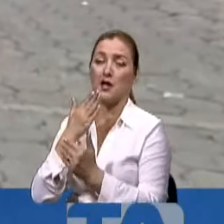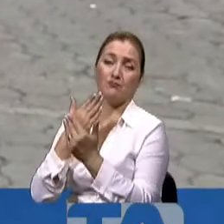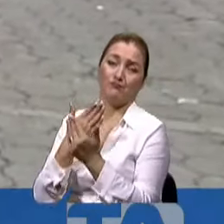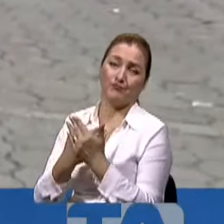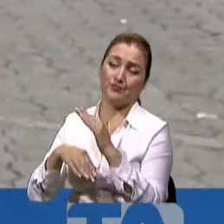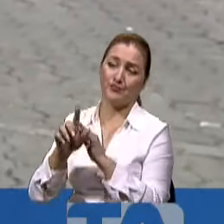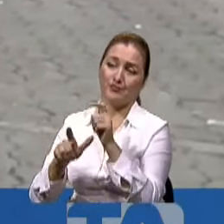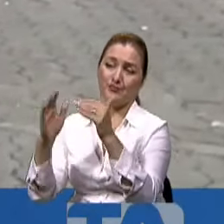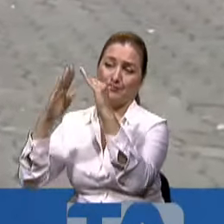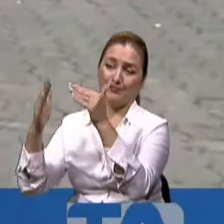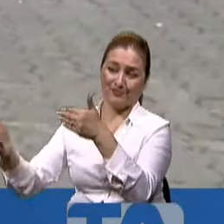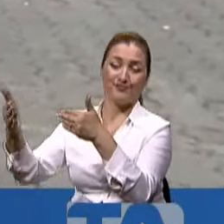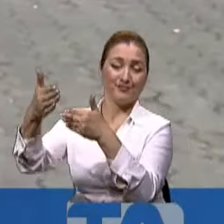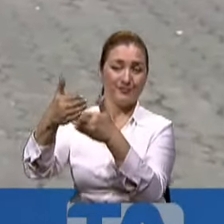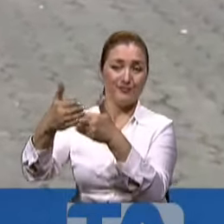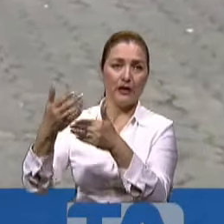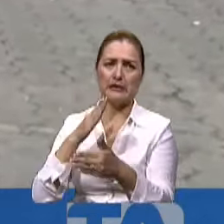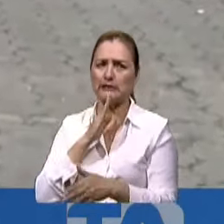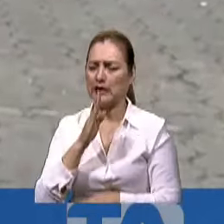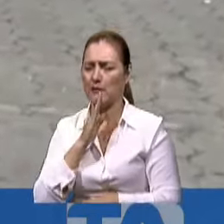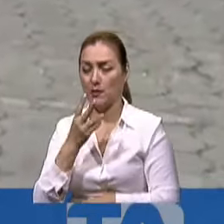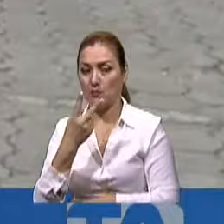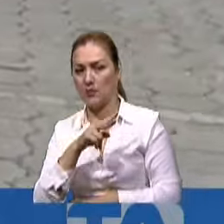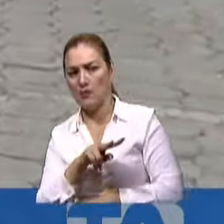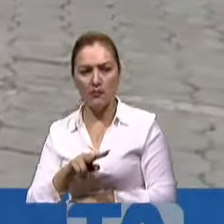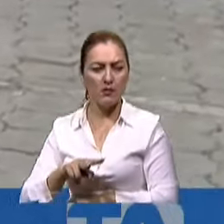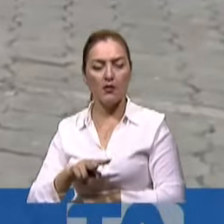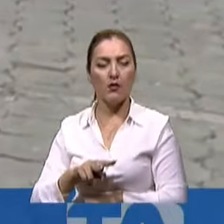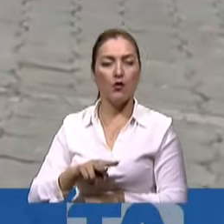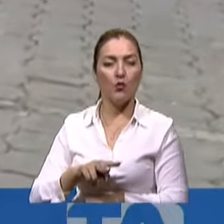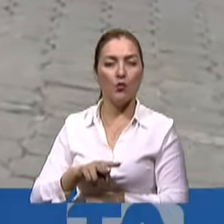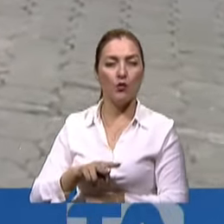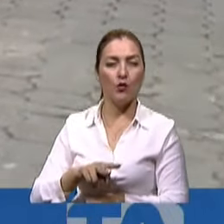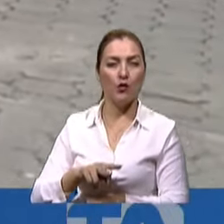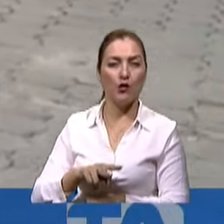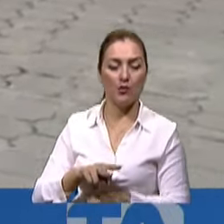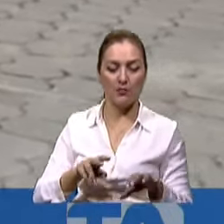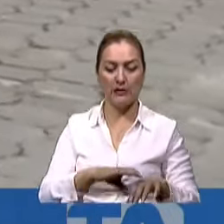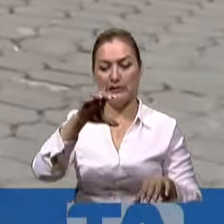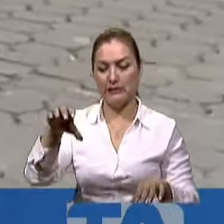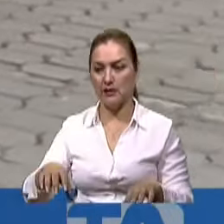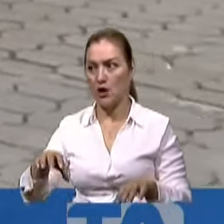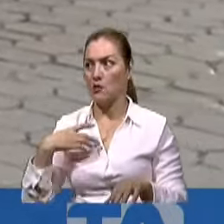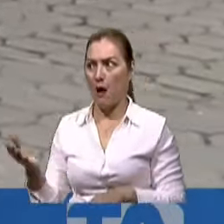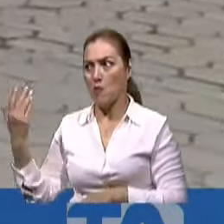la mayoría de los vecinos de cada frente, cada vez que hay una salida de adoquines,